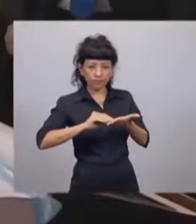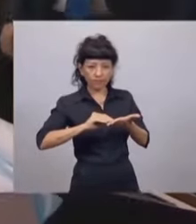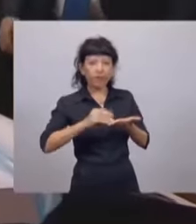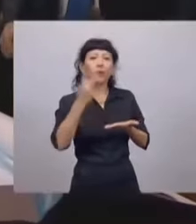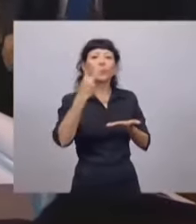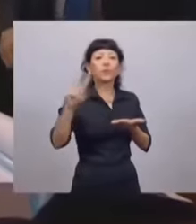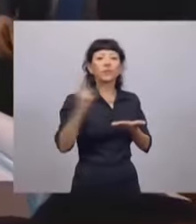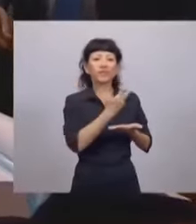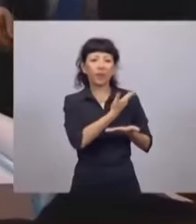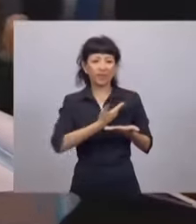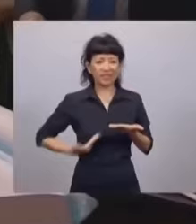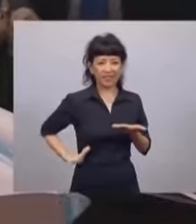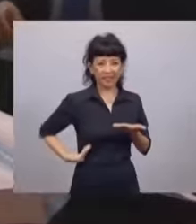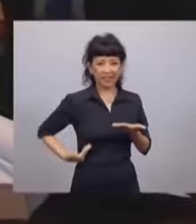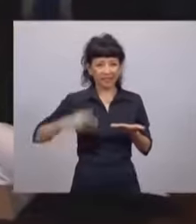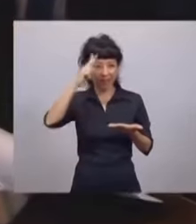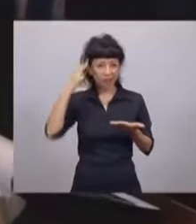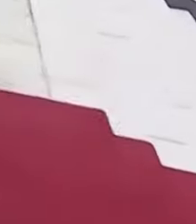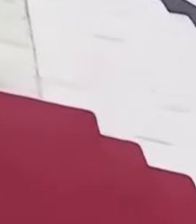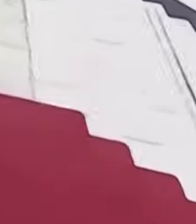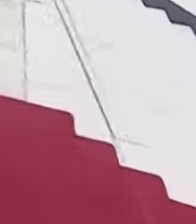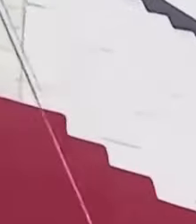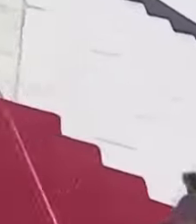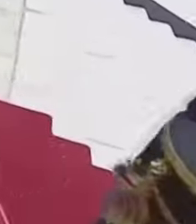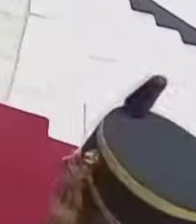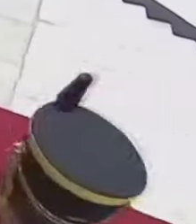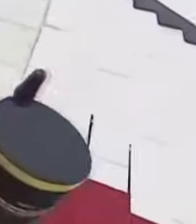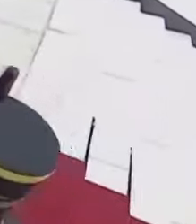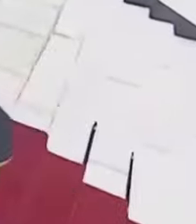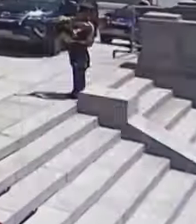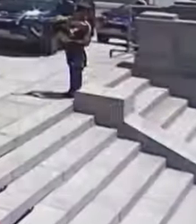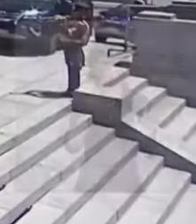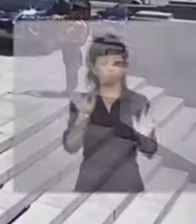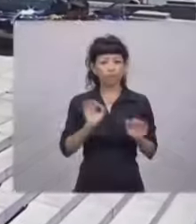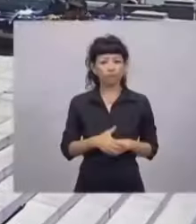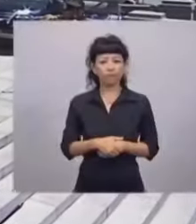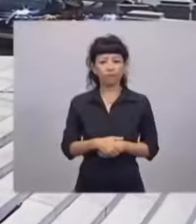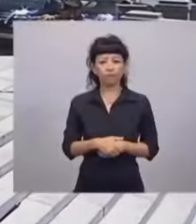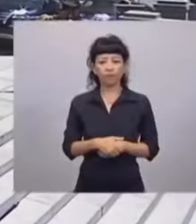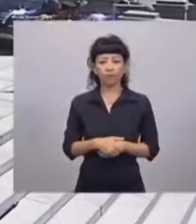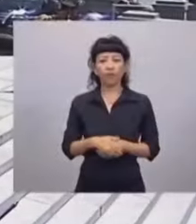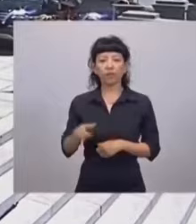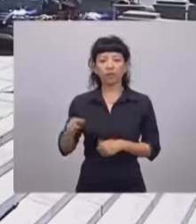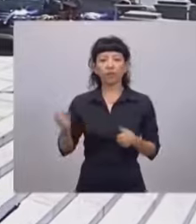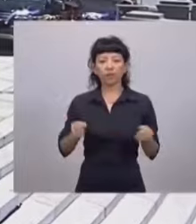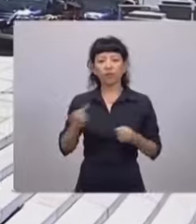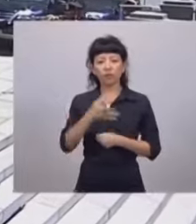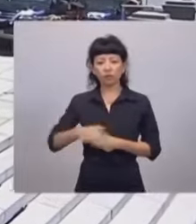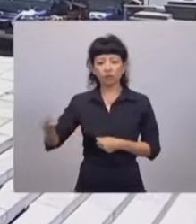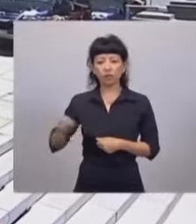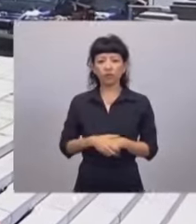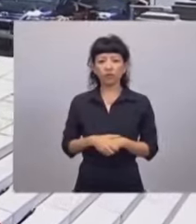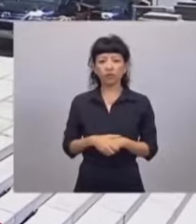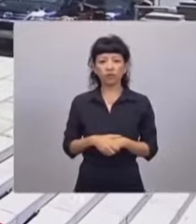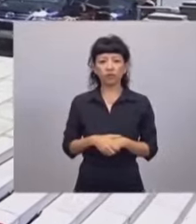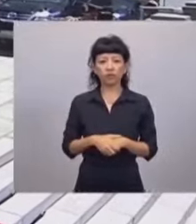social, aseguró ser duro con el crimen y la inmigración. Habló de facilitar la posesión de armas de fuego. También está en contra del aborto, a